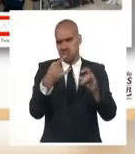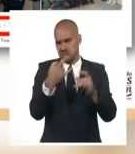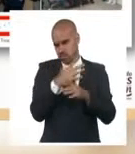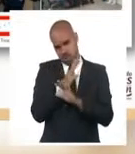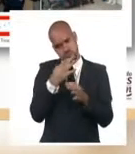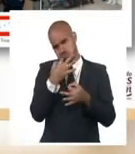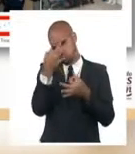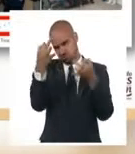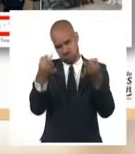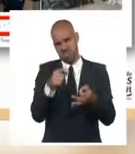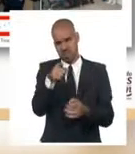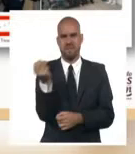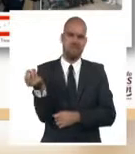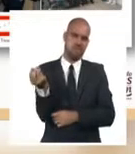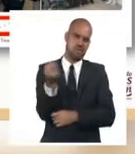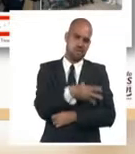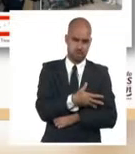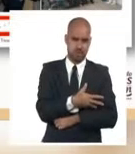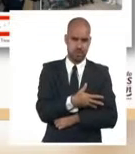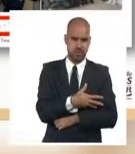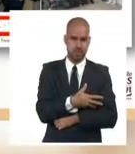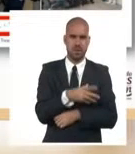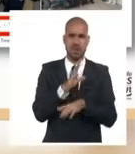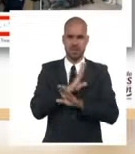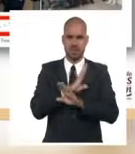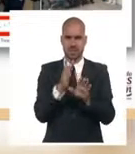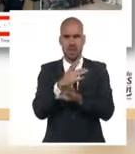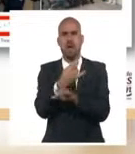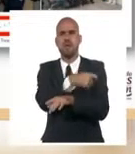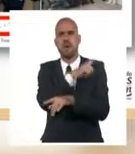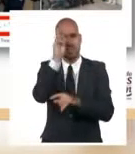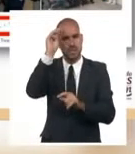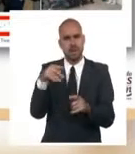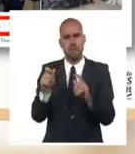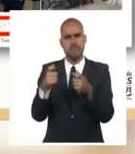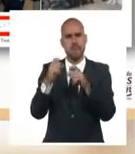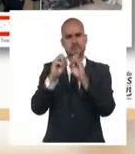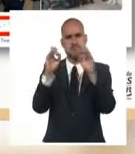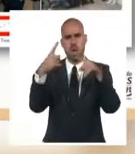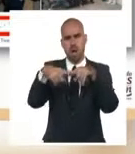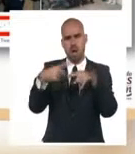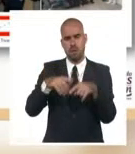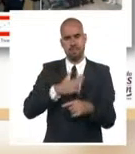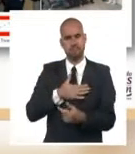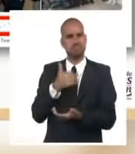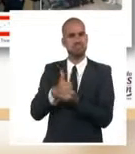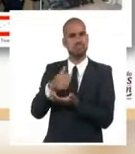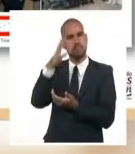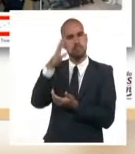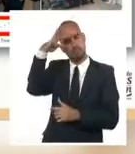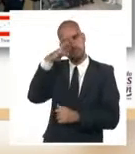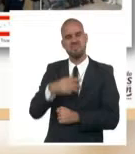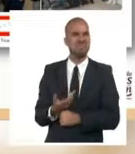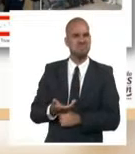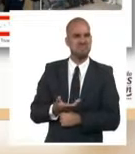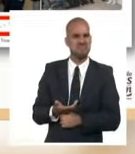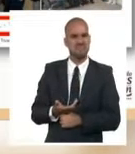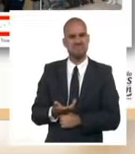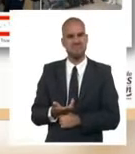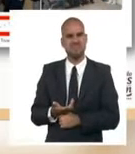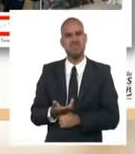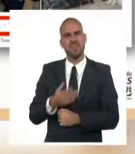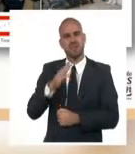por Infodemia del Sistema Público de Radiodifusión del Estado mexicano, como por la